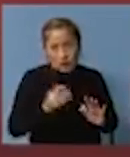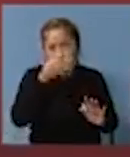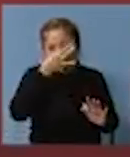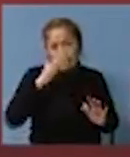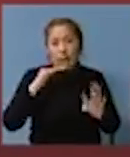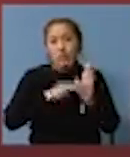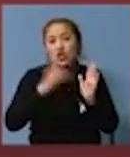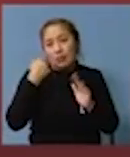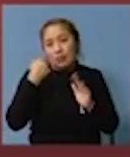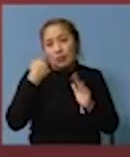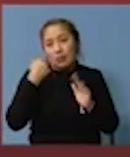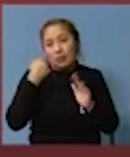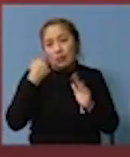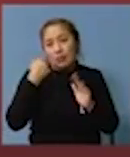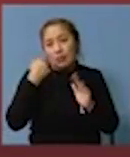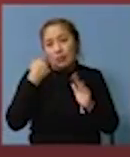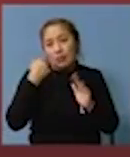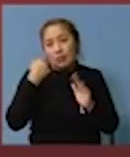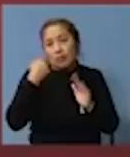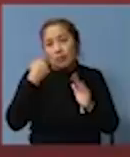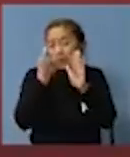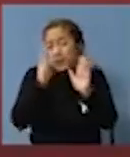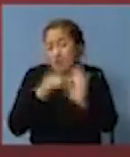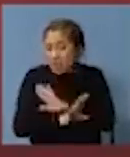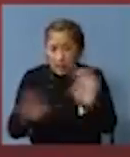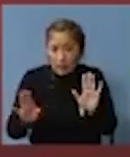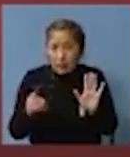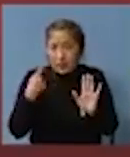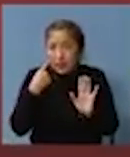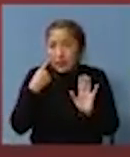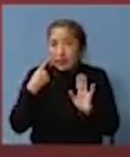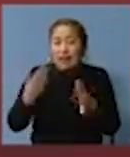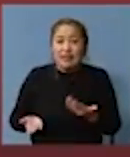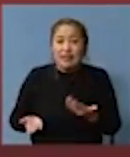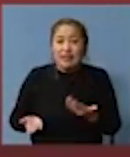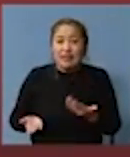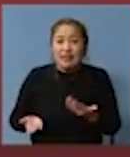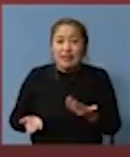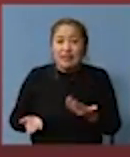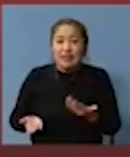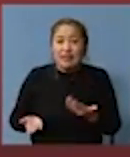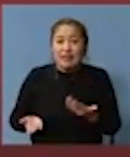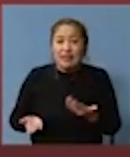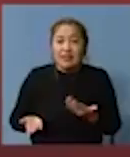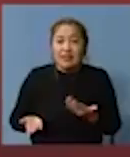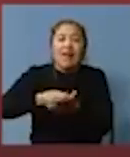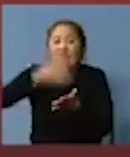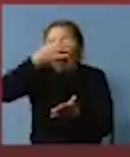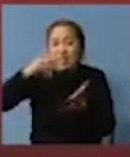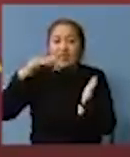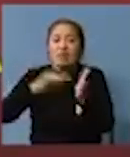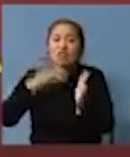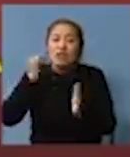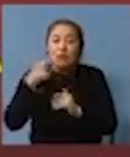20 millones más y usted tiene el primer cargo. Así es esto. Ponga los 20 millones